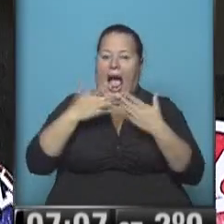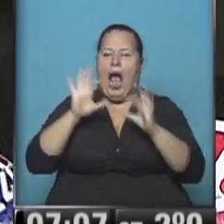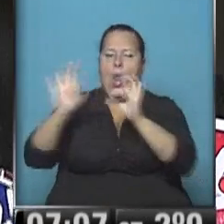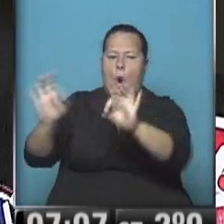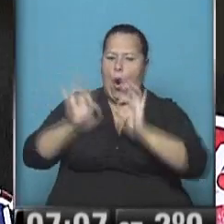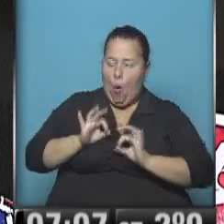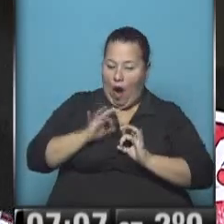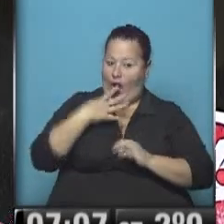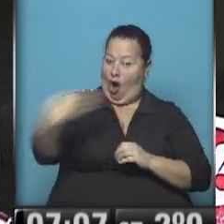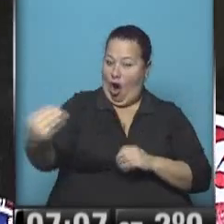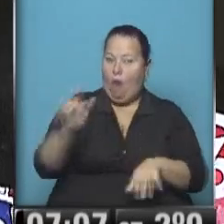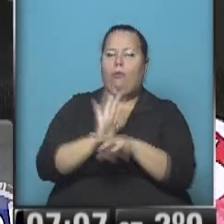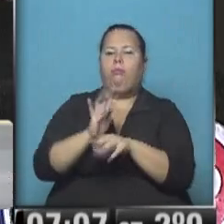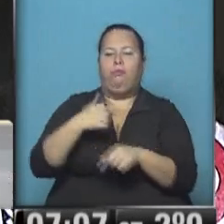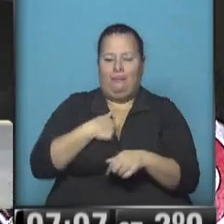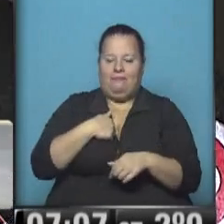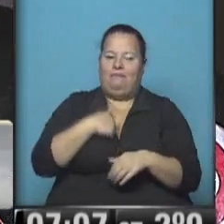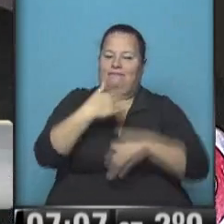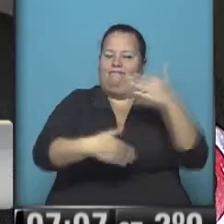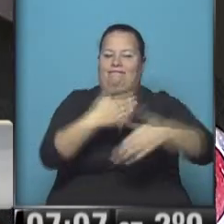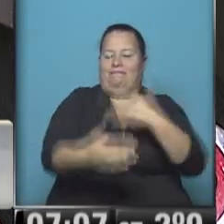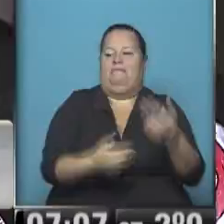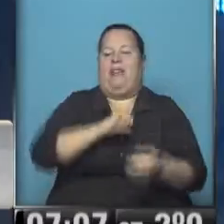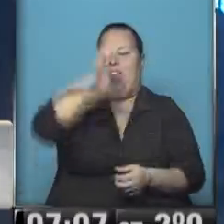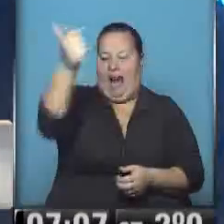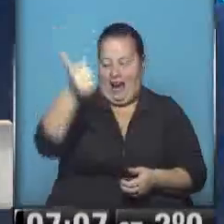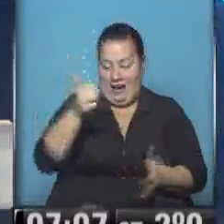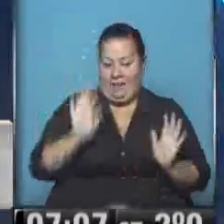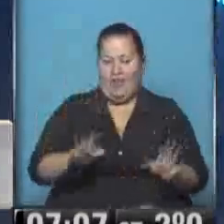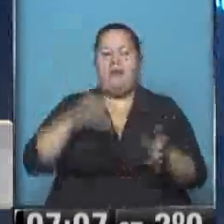mismos argumentos es porque vamos camino a la victoria. Bueno, más repercusiones en